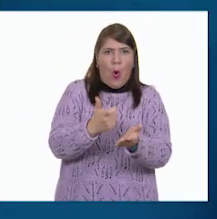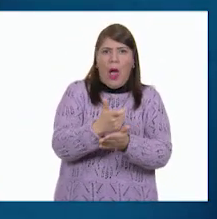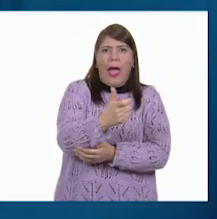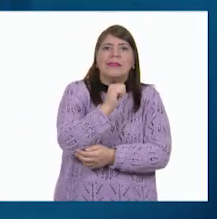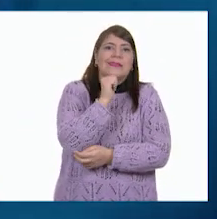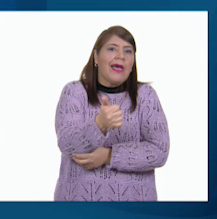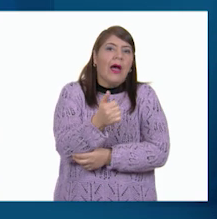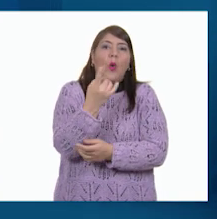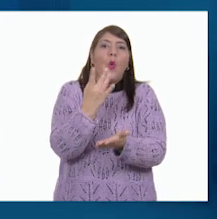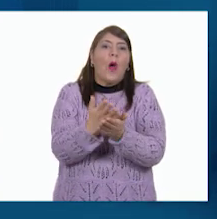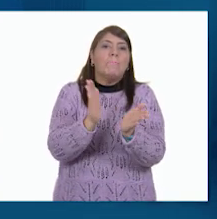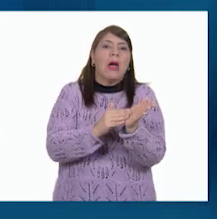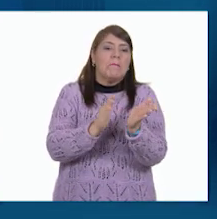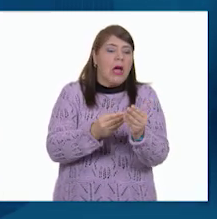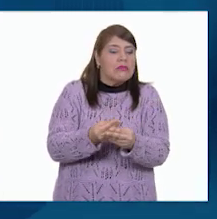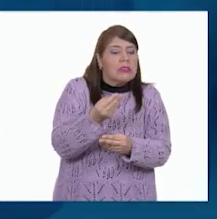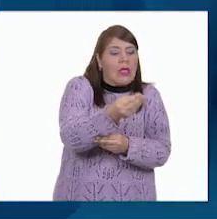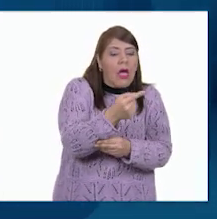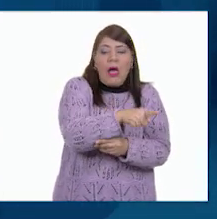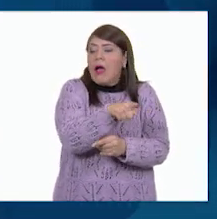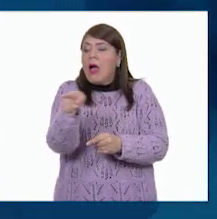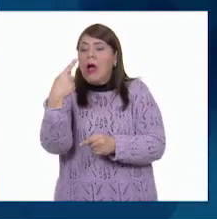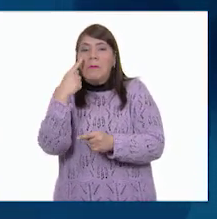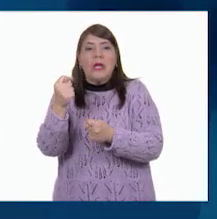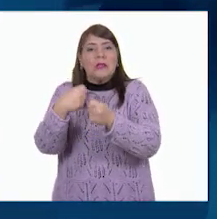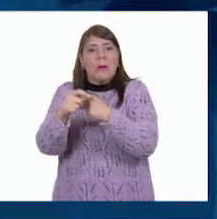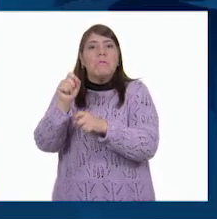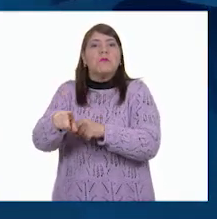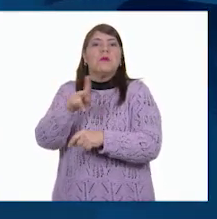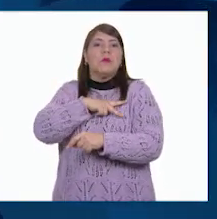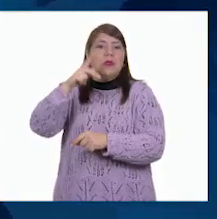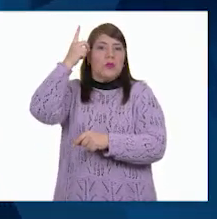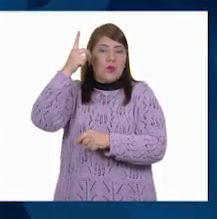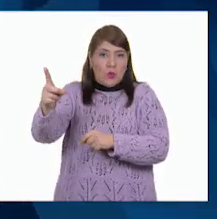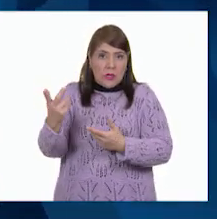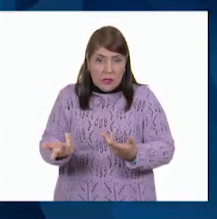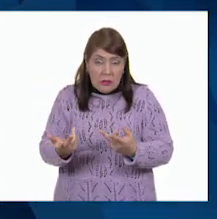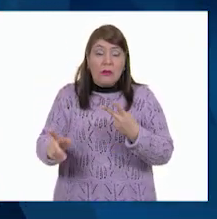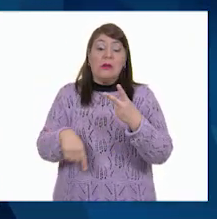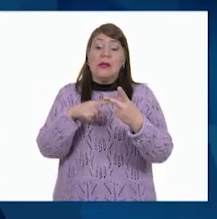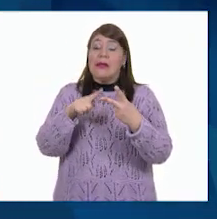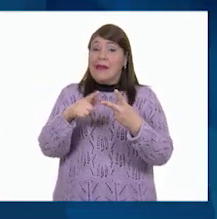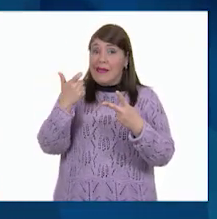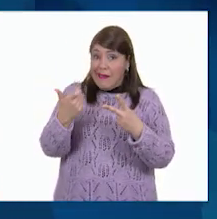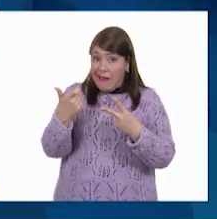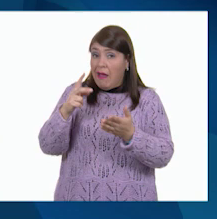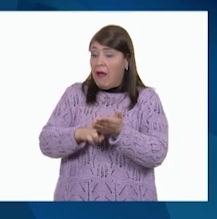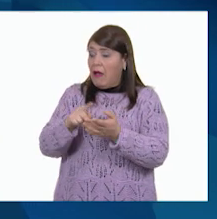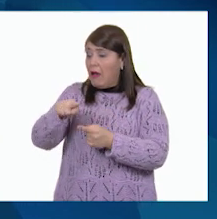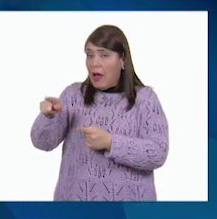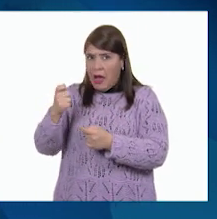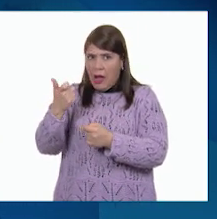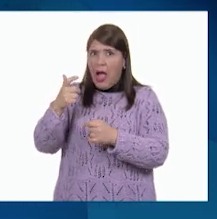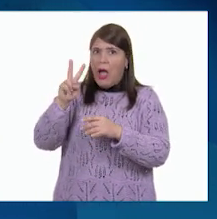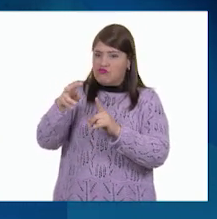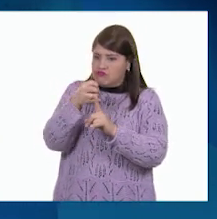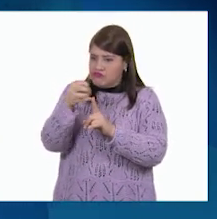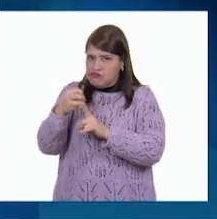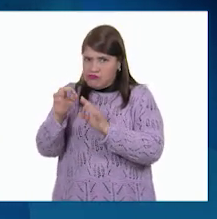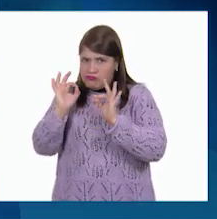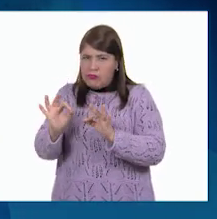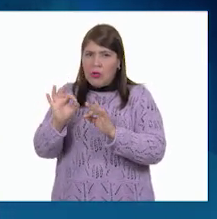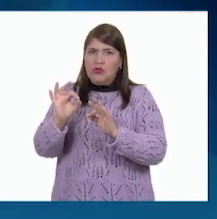con dinero. Una segunda característica es que los precios en estas tiendas no tenían una regulación